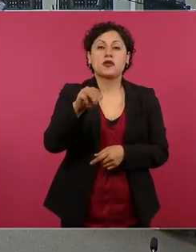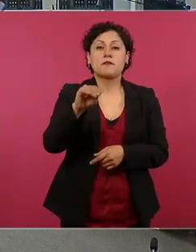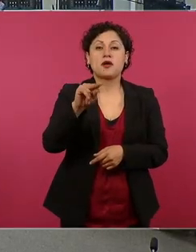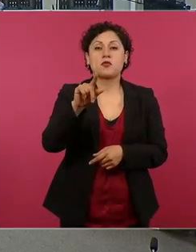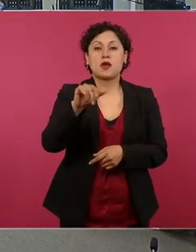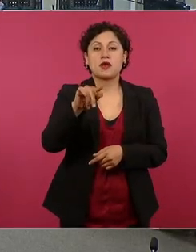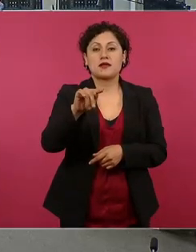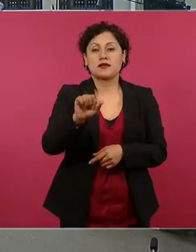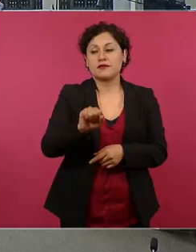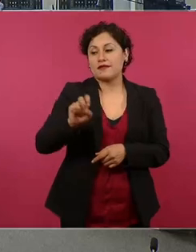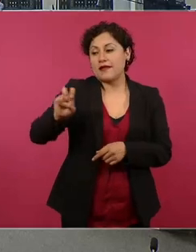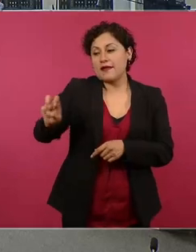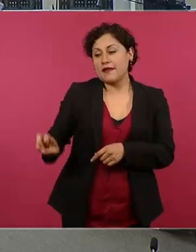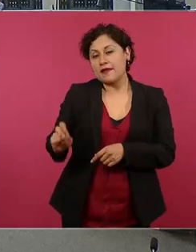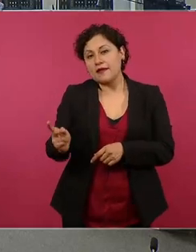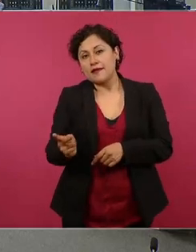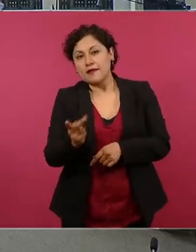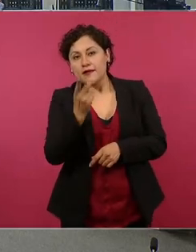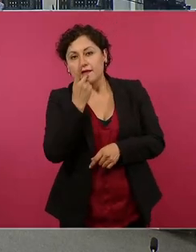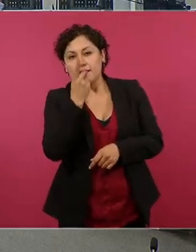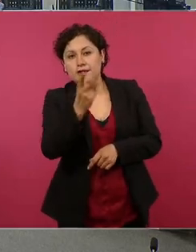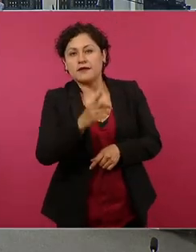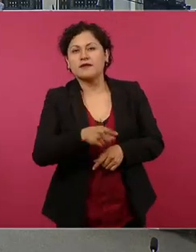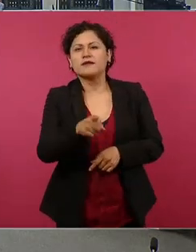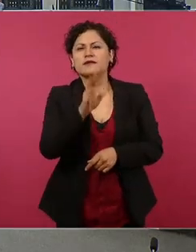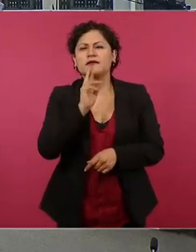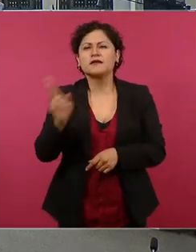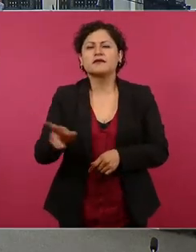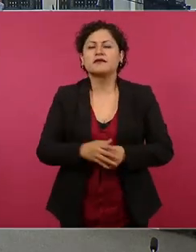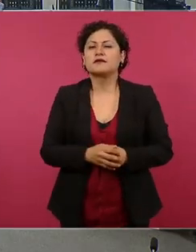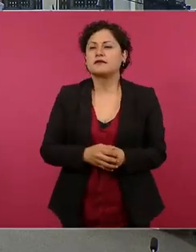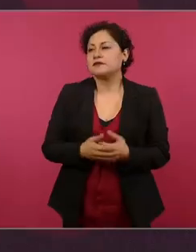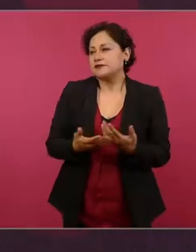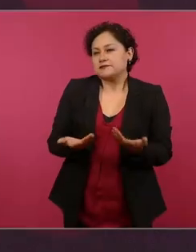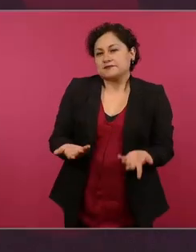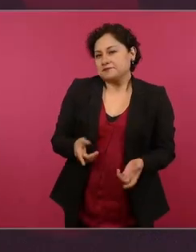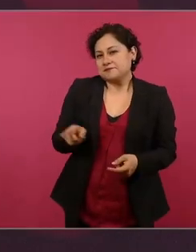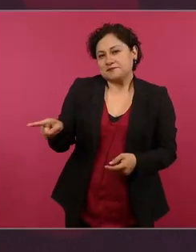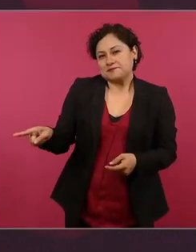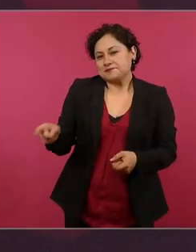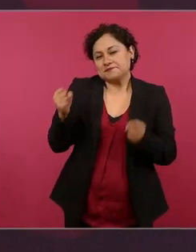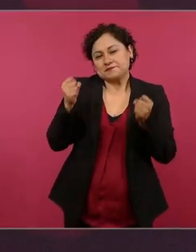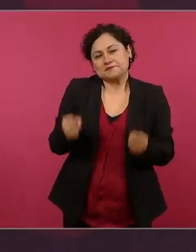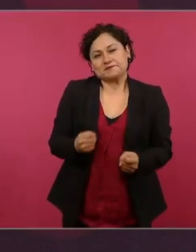Pues estaría muy contenta. Ella era